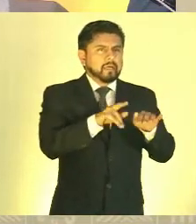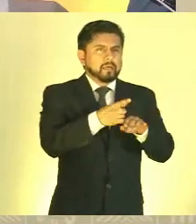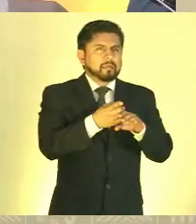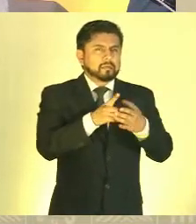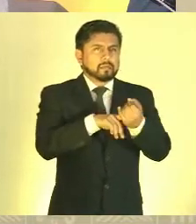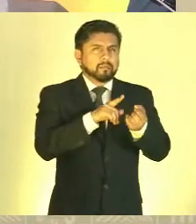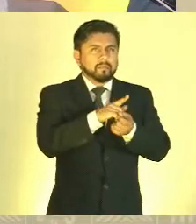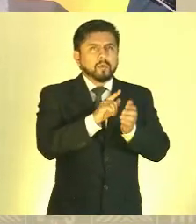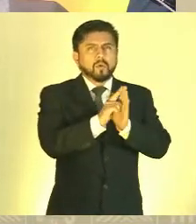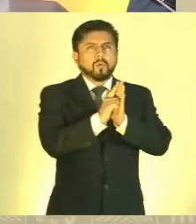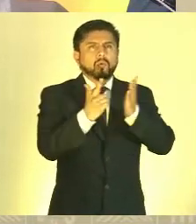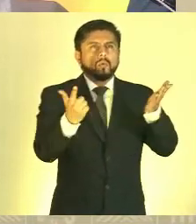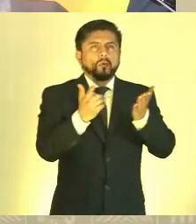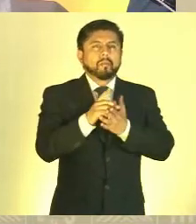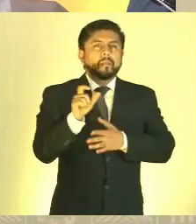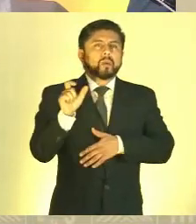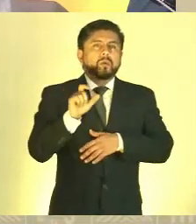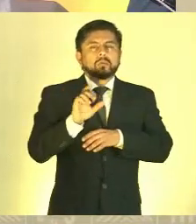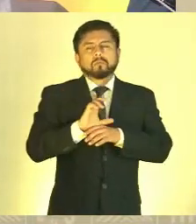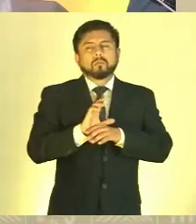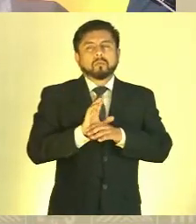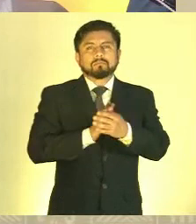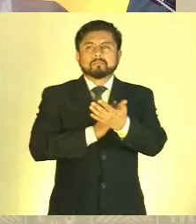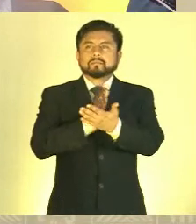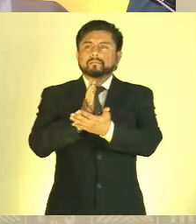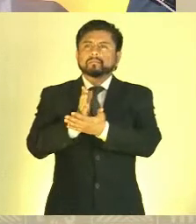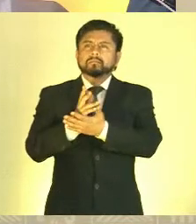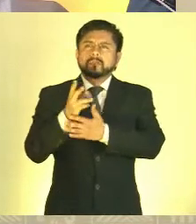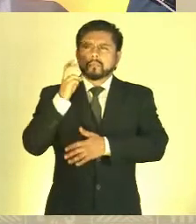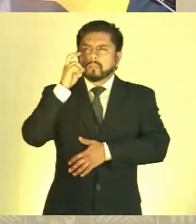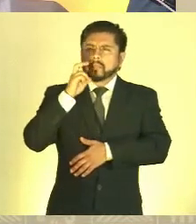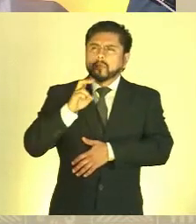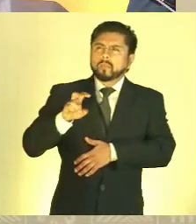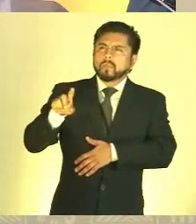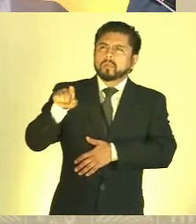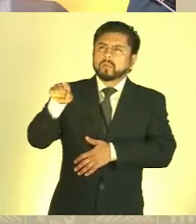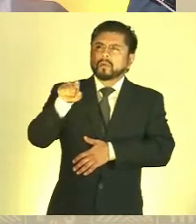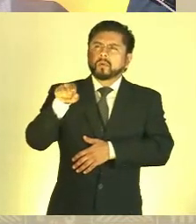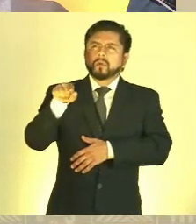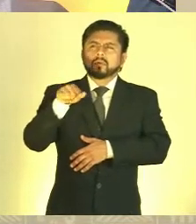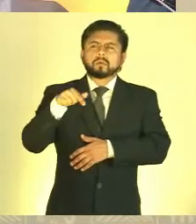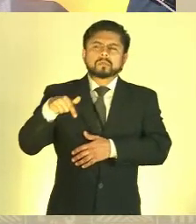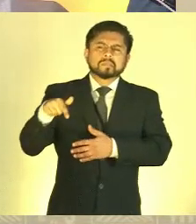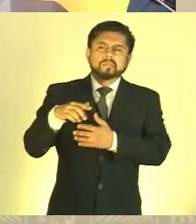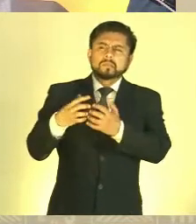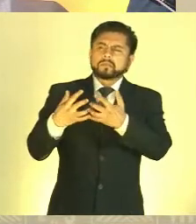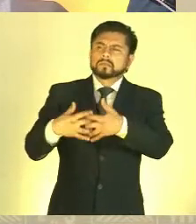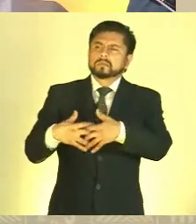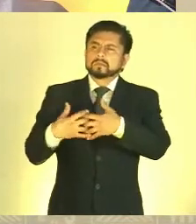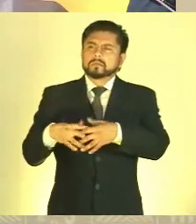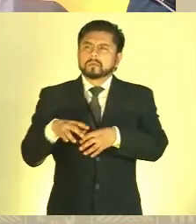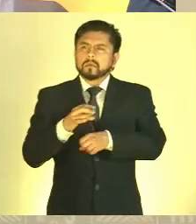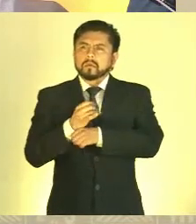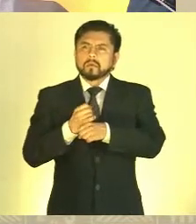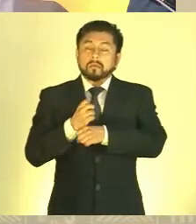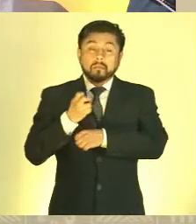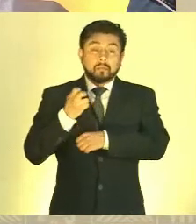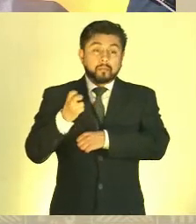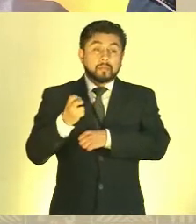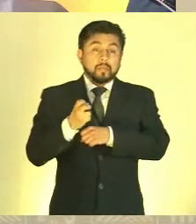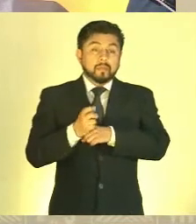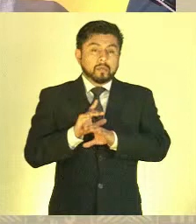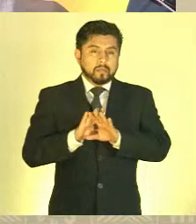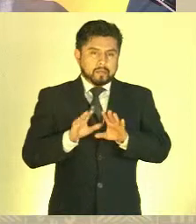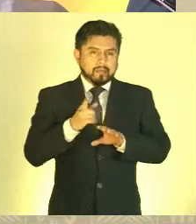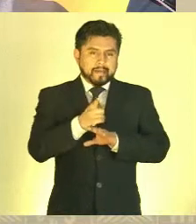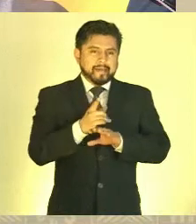su visita. Ella va a una visita al centro, al colisionador de hadrones, y a partir de ahí